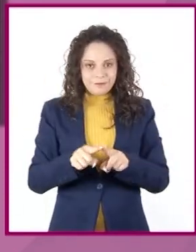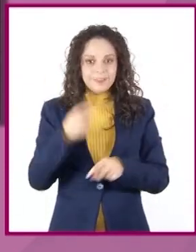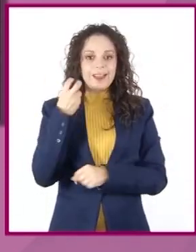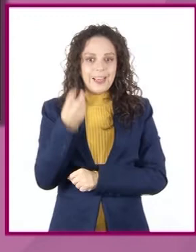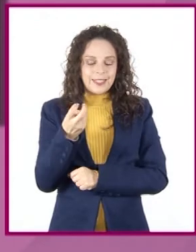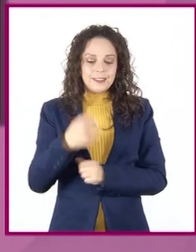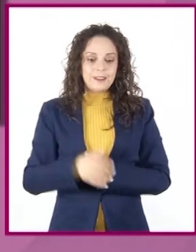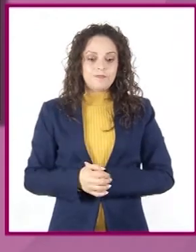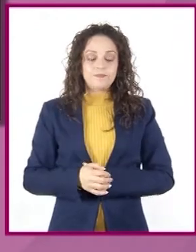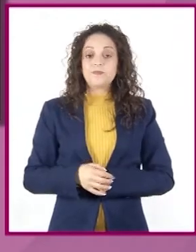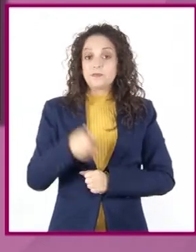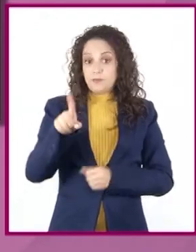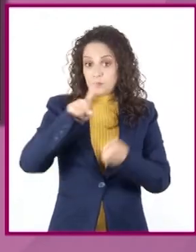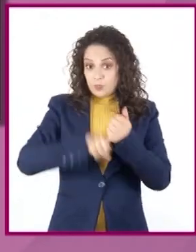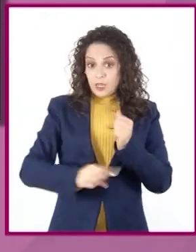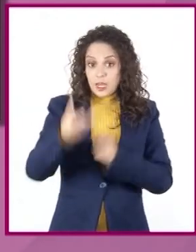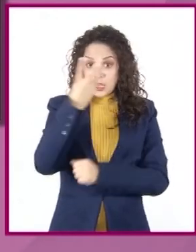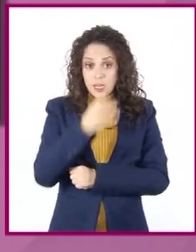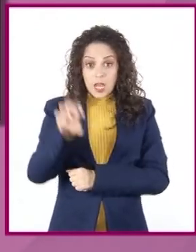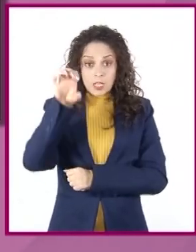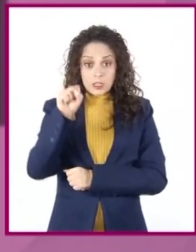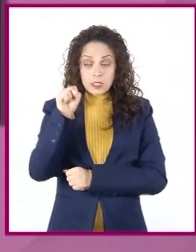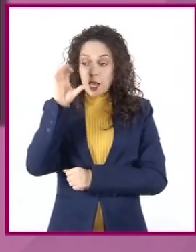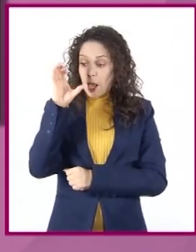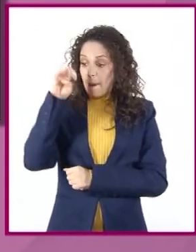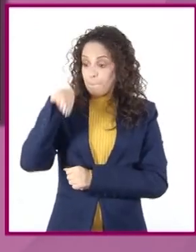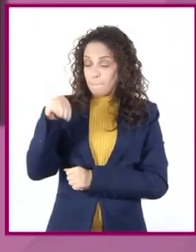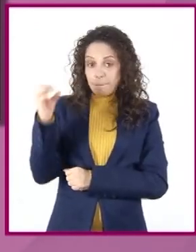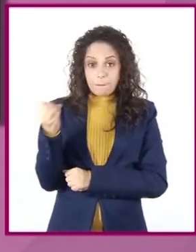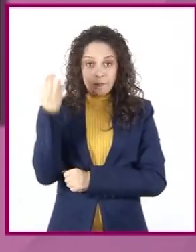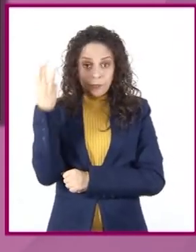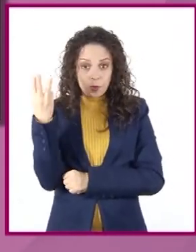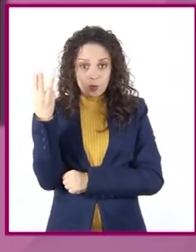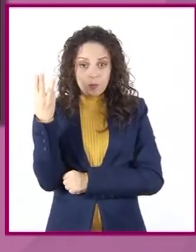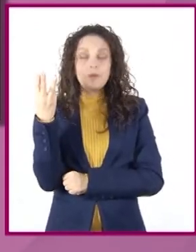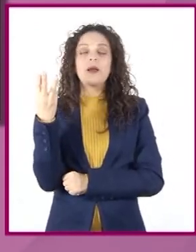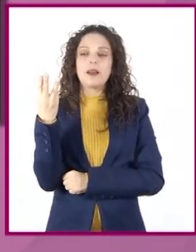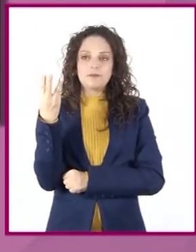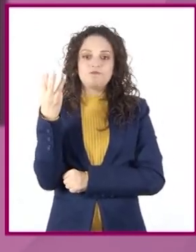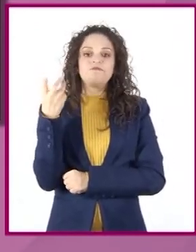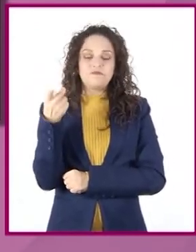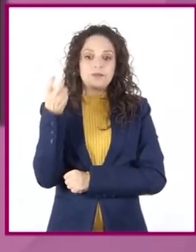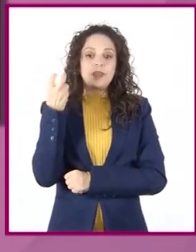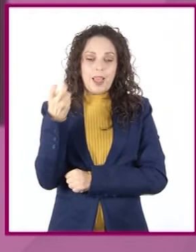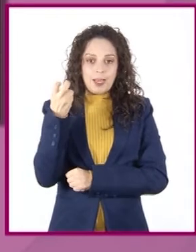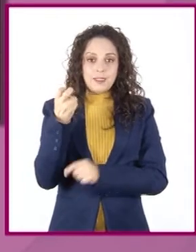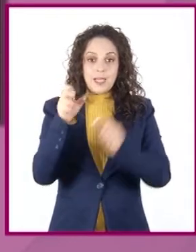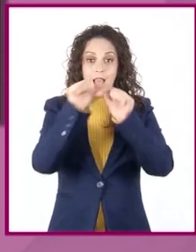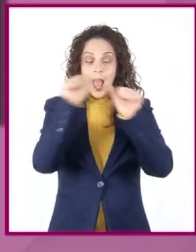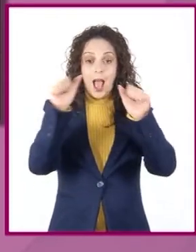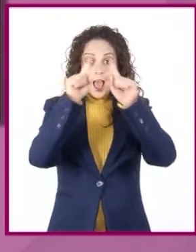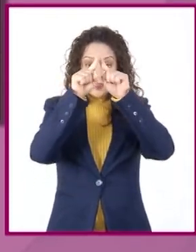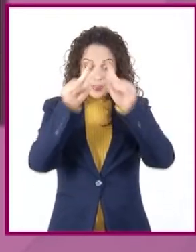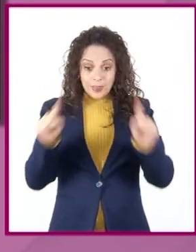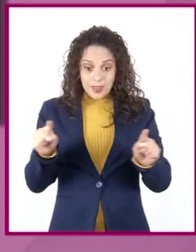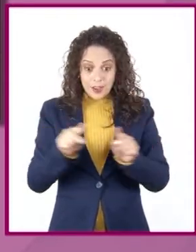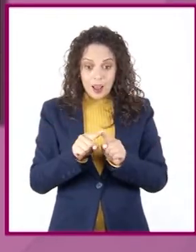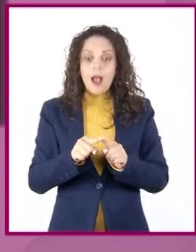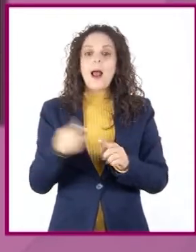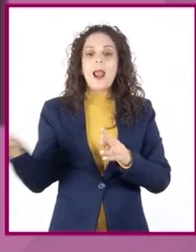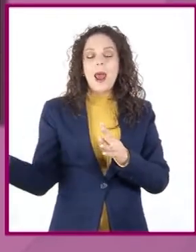rectangular es de 360 centímetros cúbicos, el volumen del prisma triangular será la